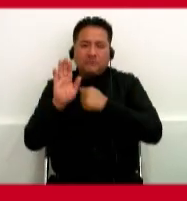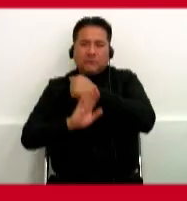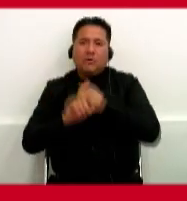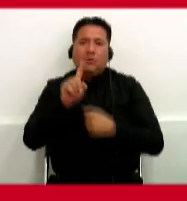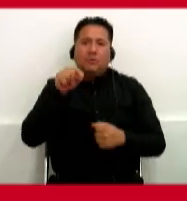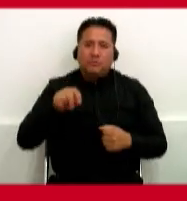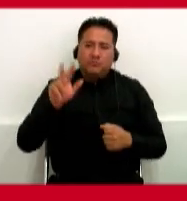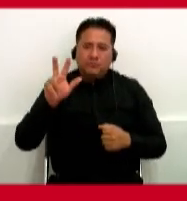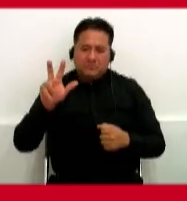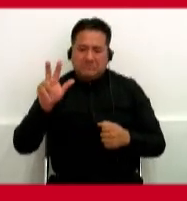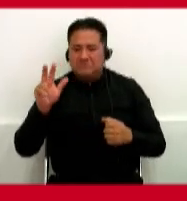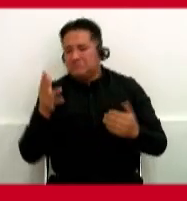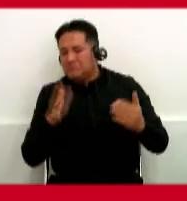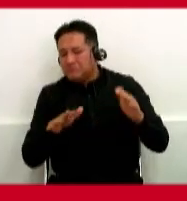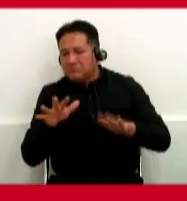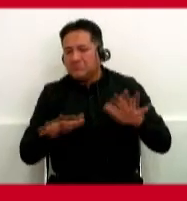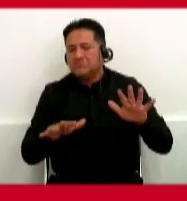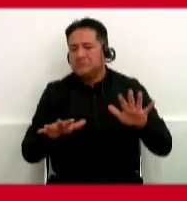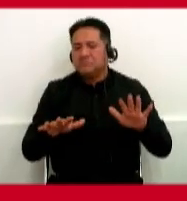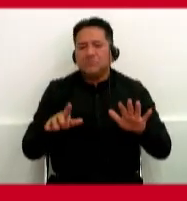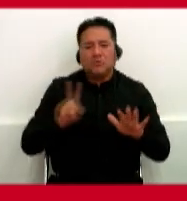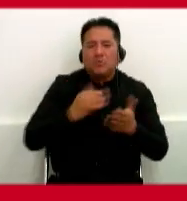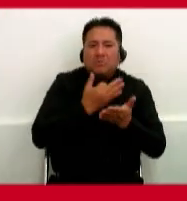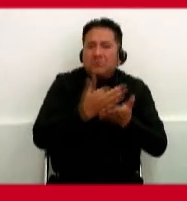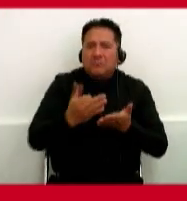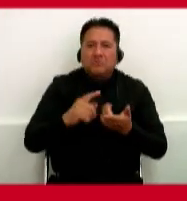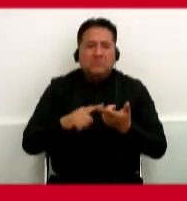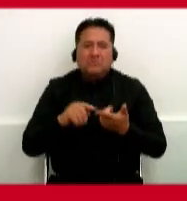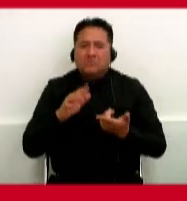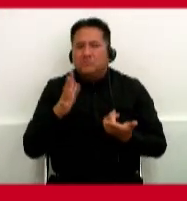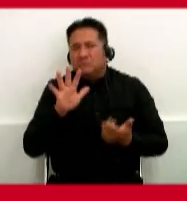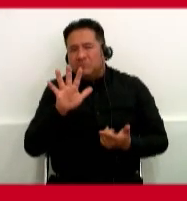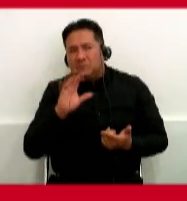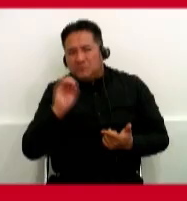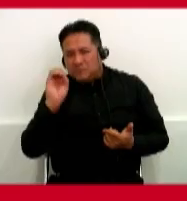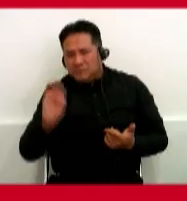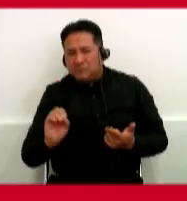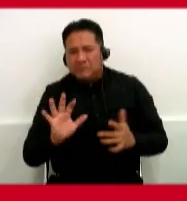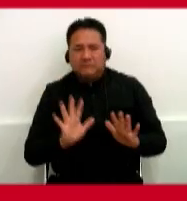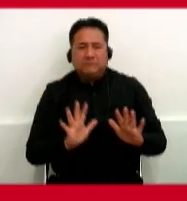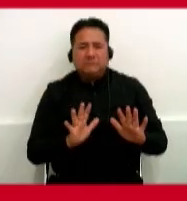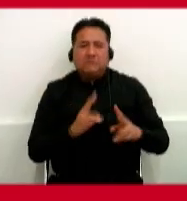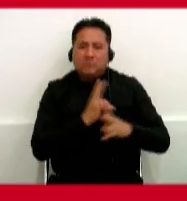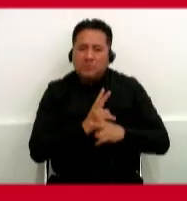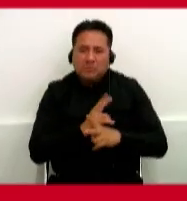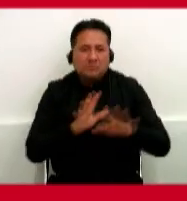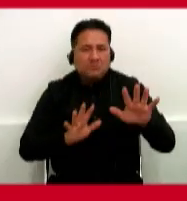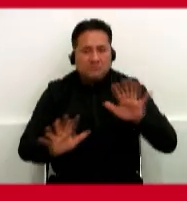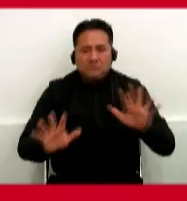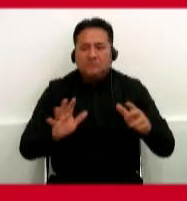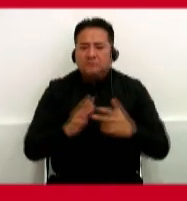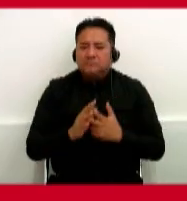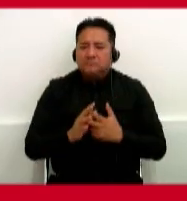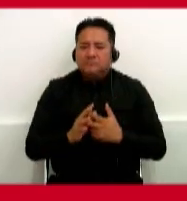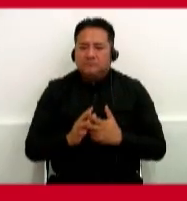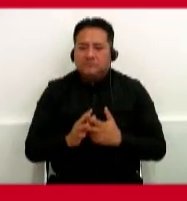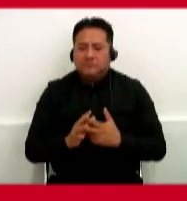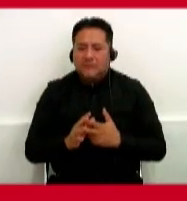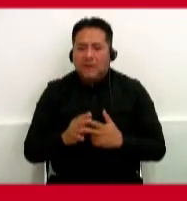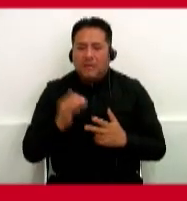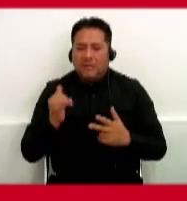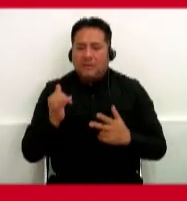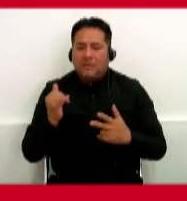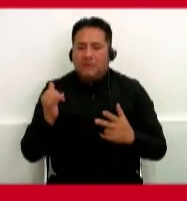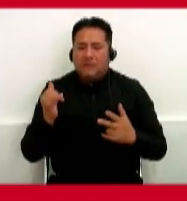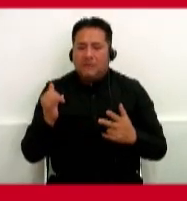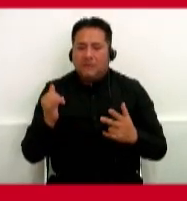y una probabilidad de falla de 5%, valores que son aceptables o que se encuentran dentro de los rangos que